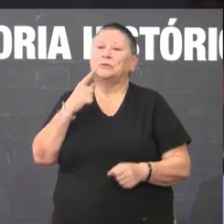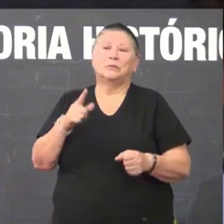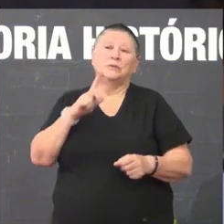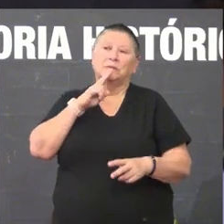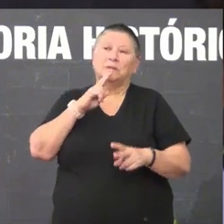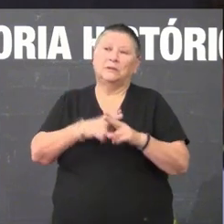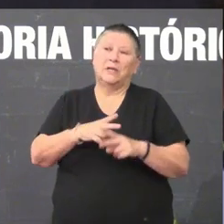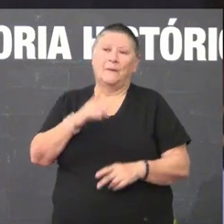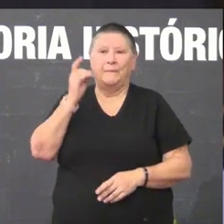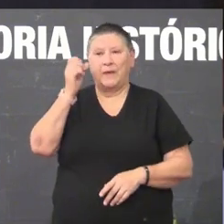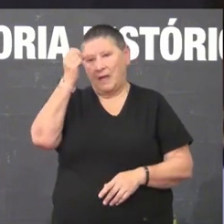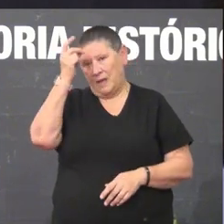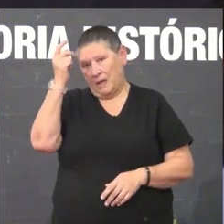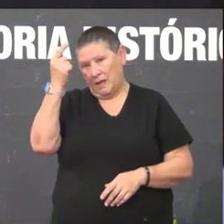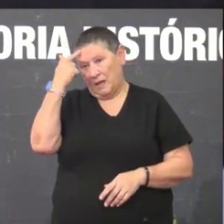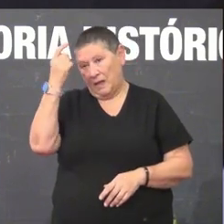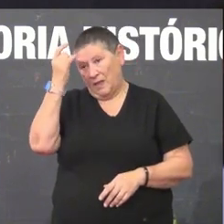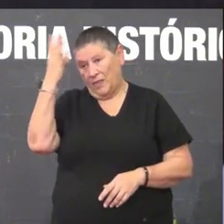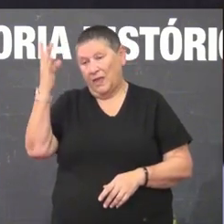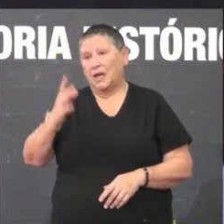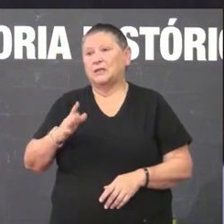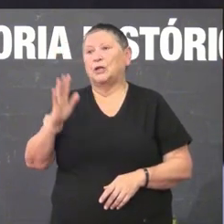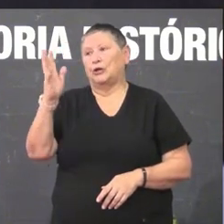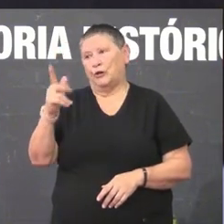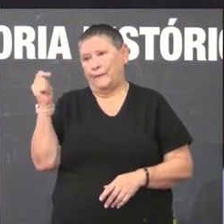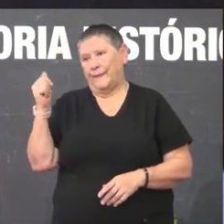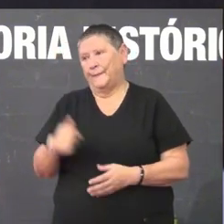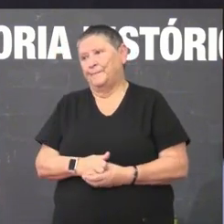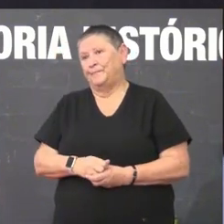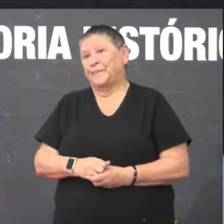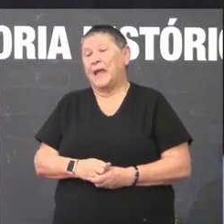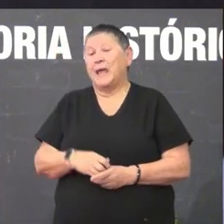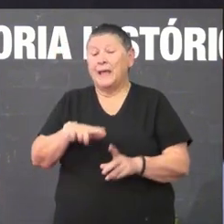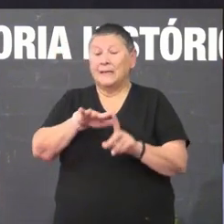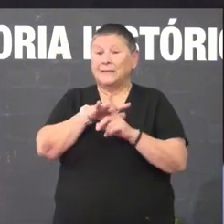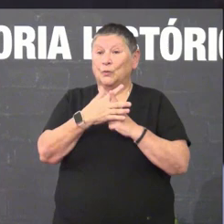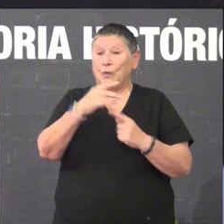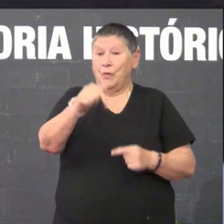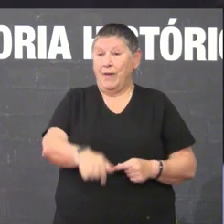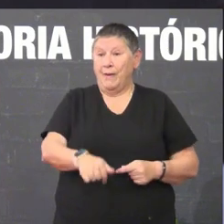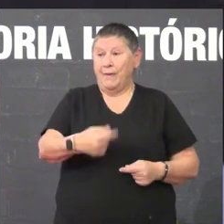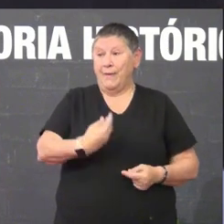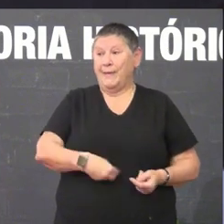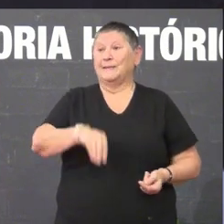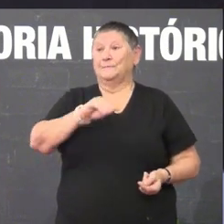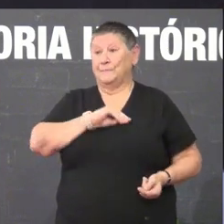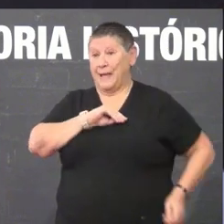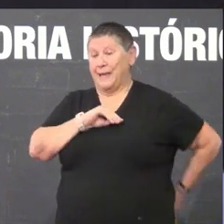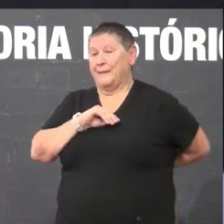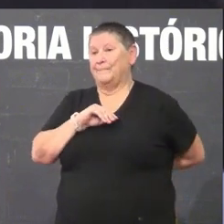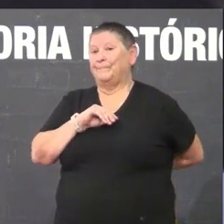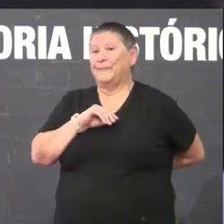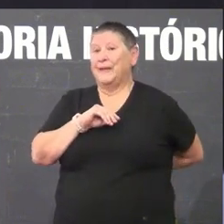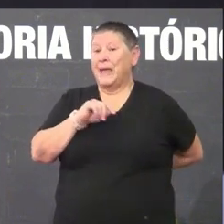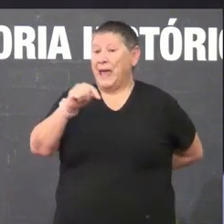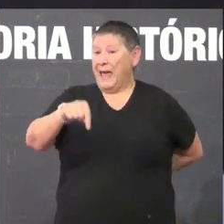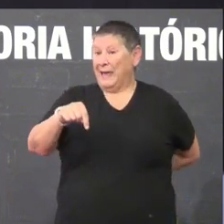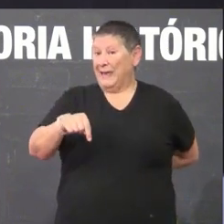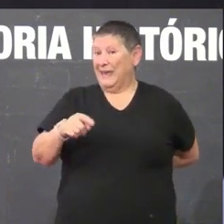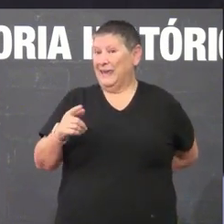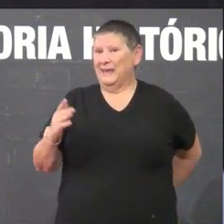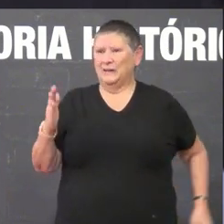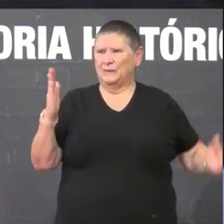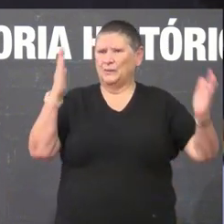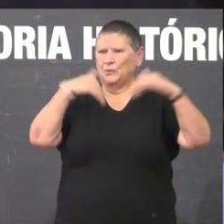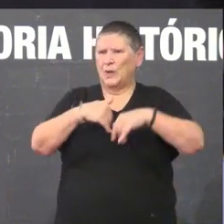ideas robadas Cuál es la situación en España que no haya habido aquí juicios ni